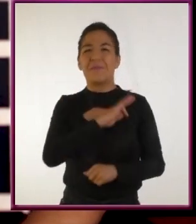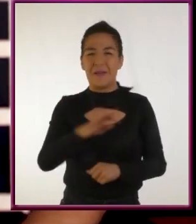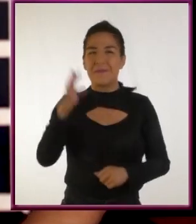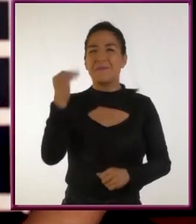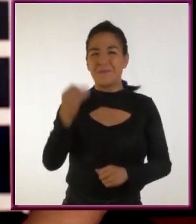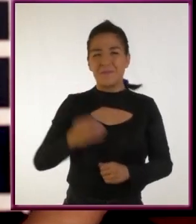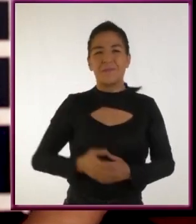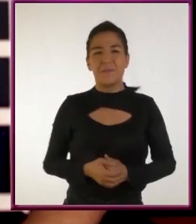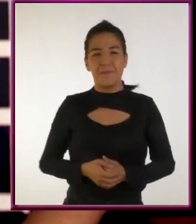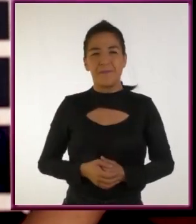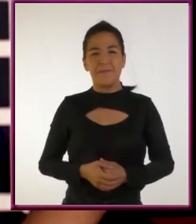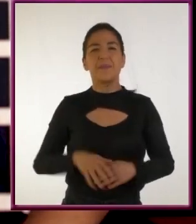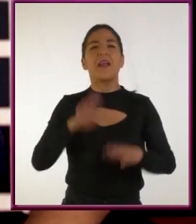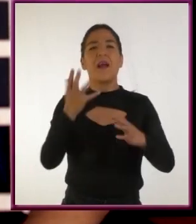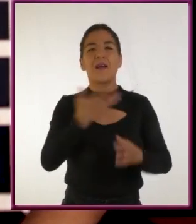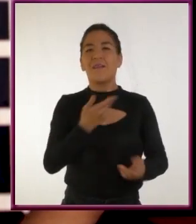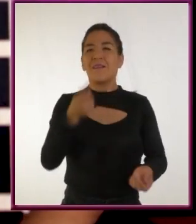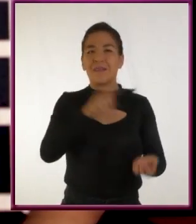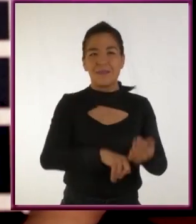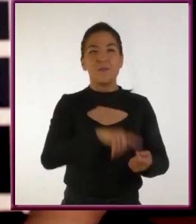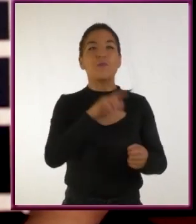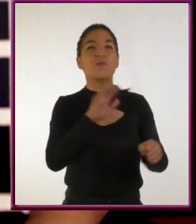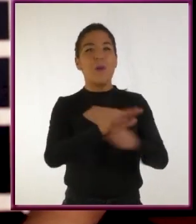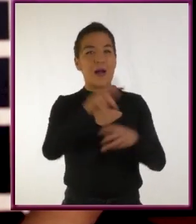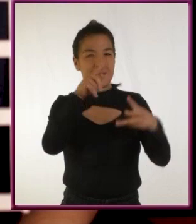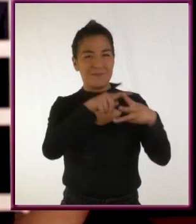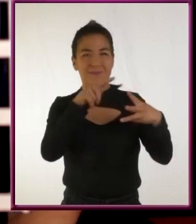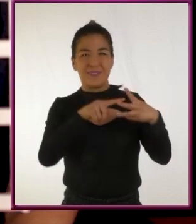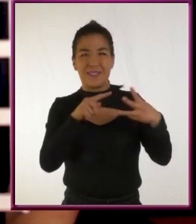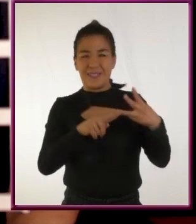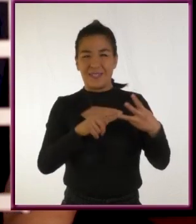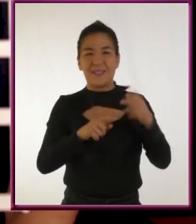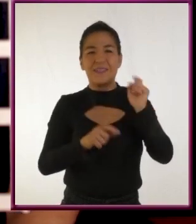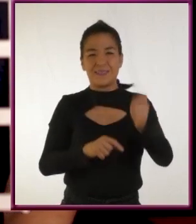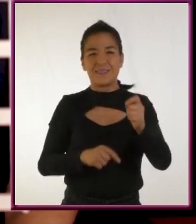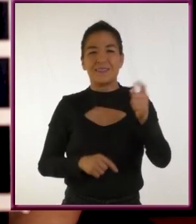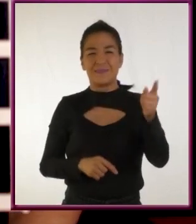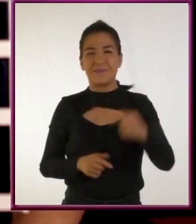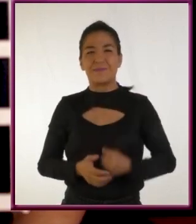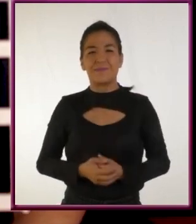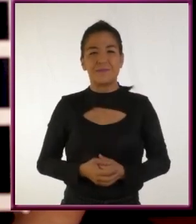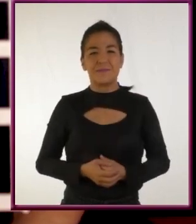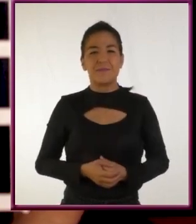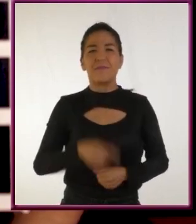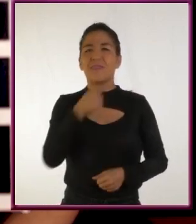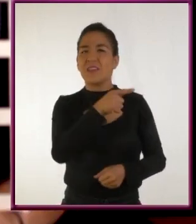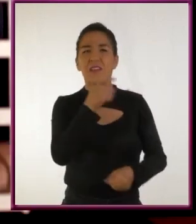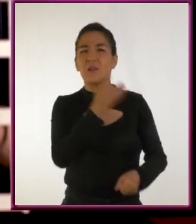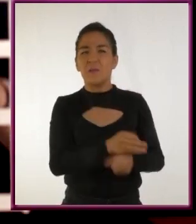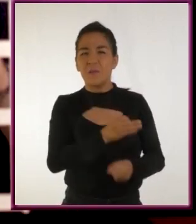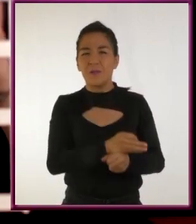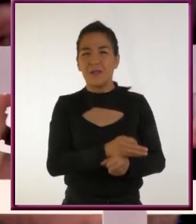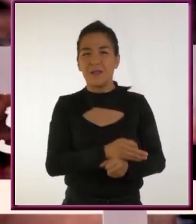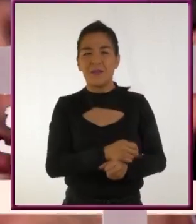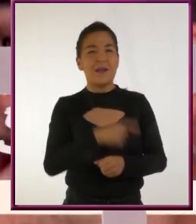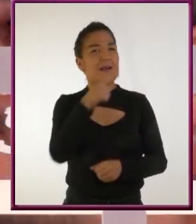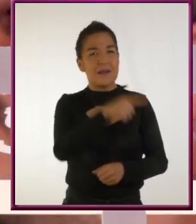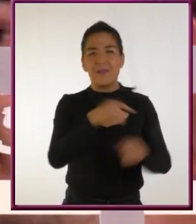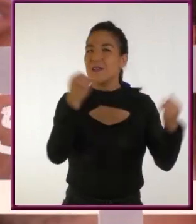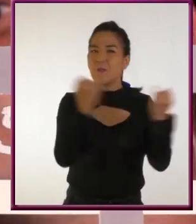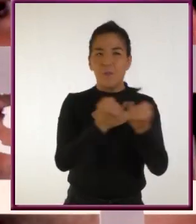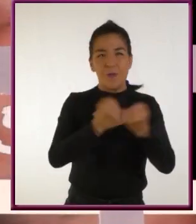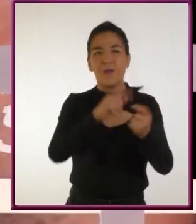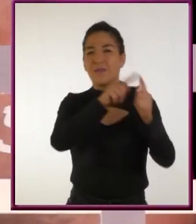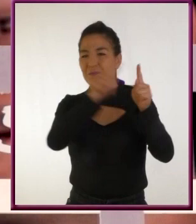9. sí podría ser. Entonces encontramos los candidatos de la celda. Y esto, Sí,